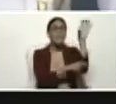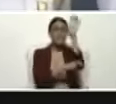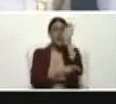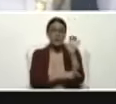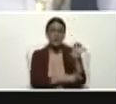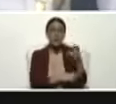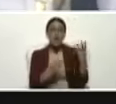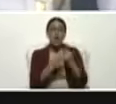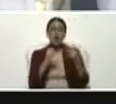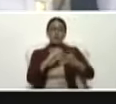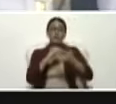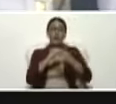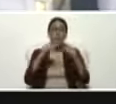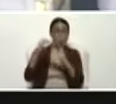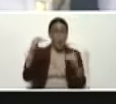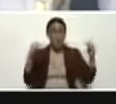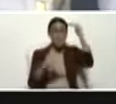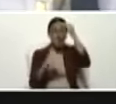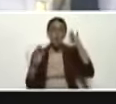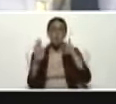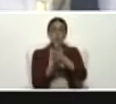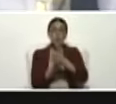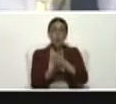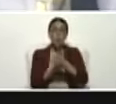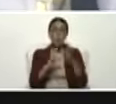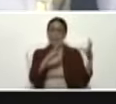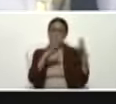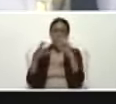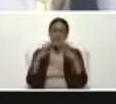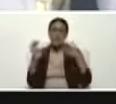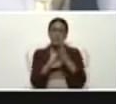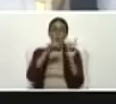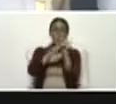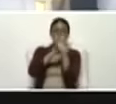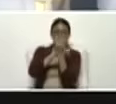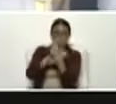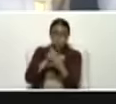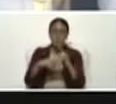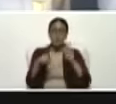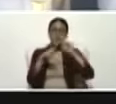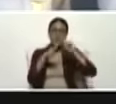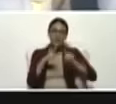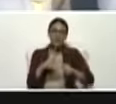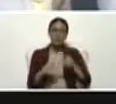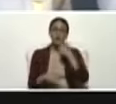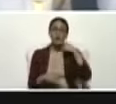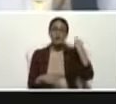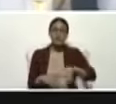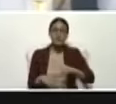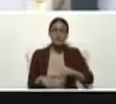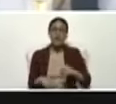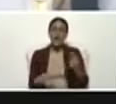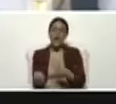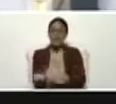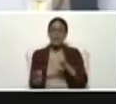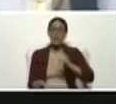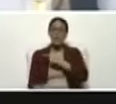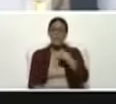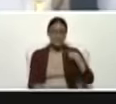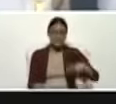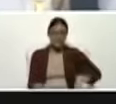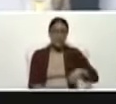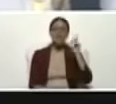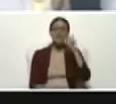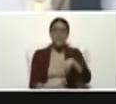de punta en combate de drones antidrones, nuestra hermana Rusia, nuestra hermana China, nuestra